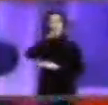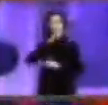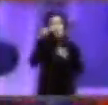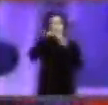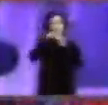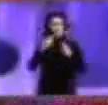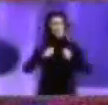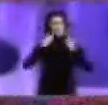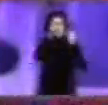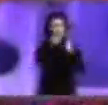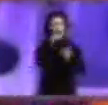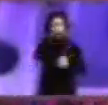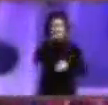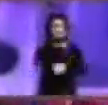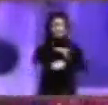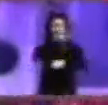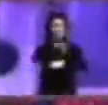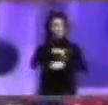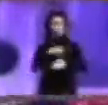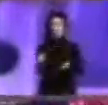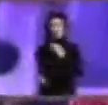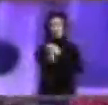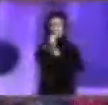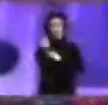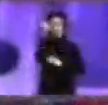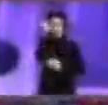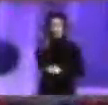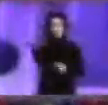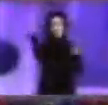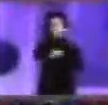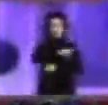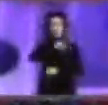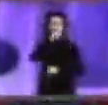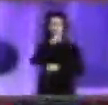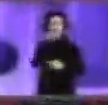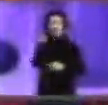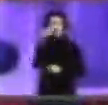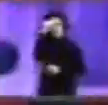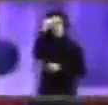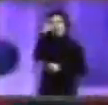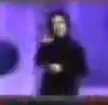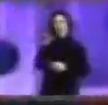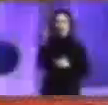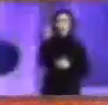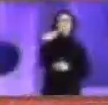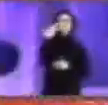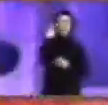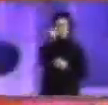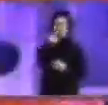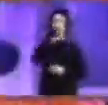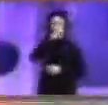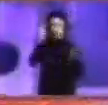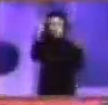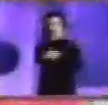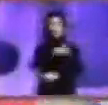El seguro no cubre tantos gastos, no llegaba a pesar lo que tiene en el banco.